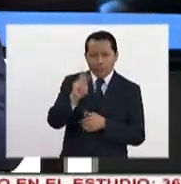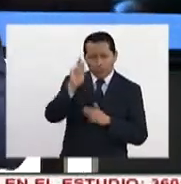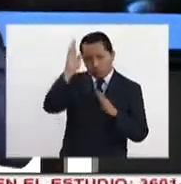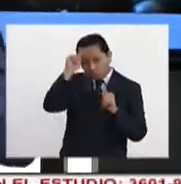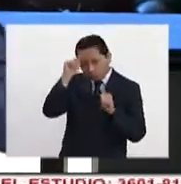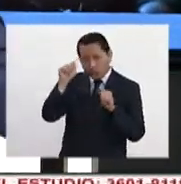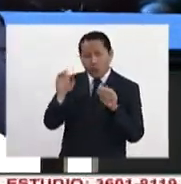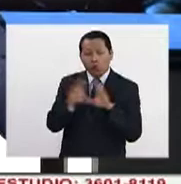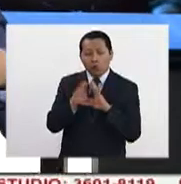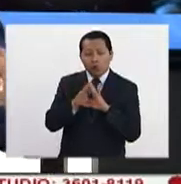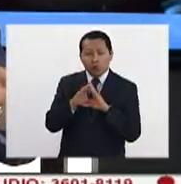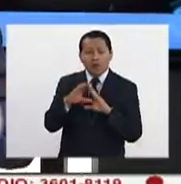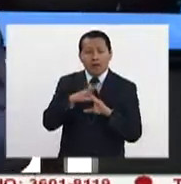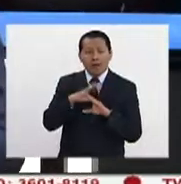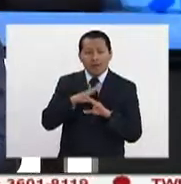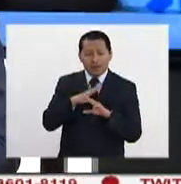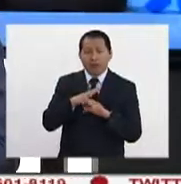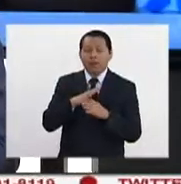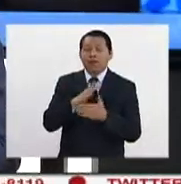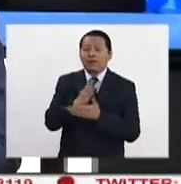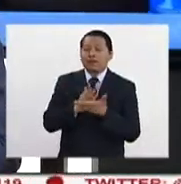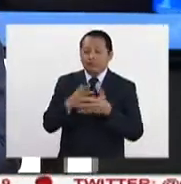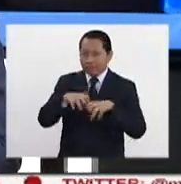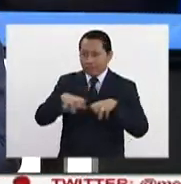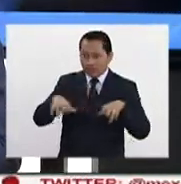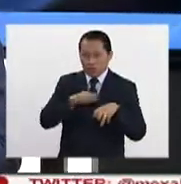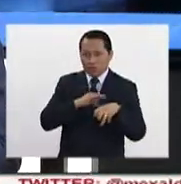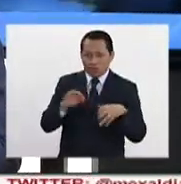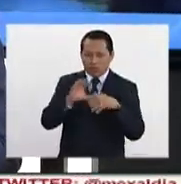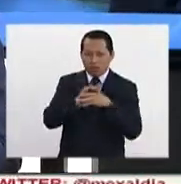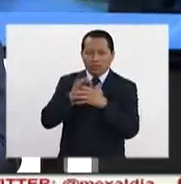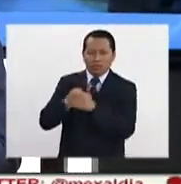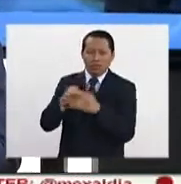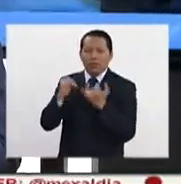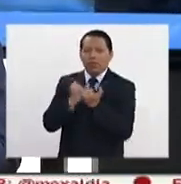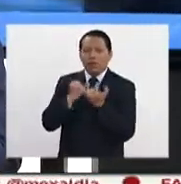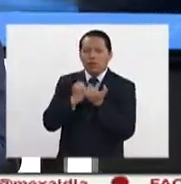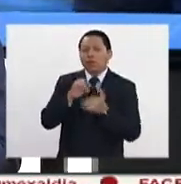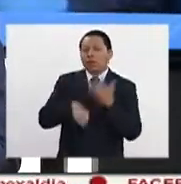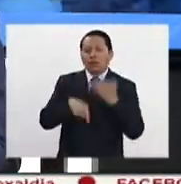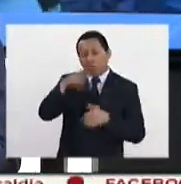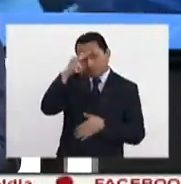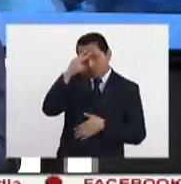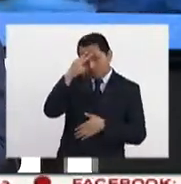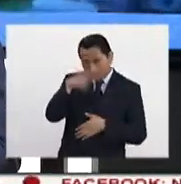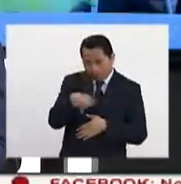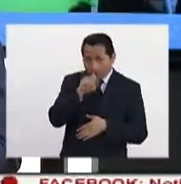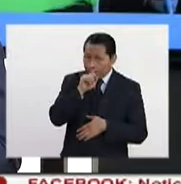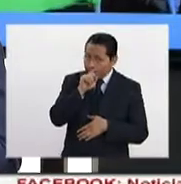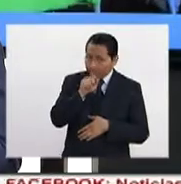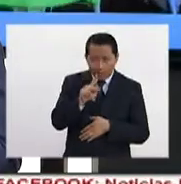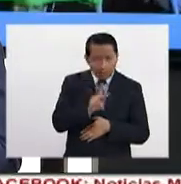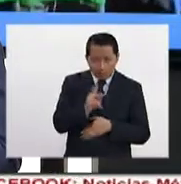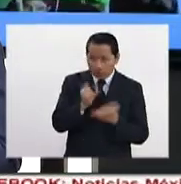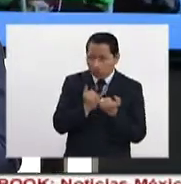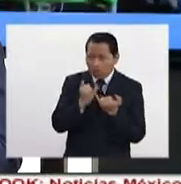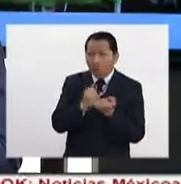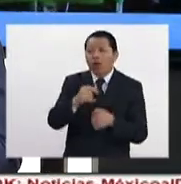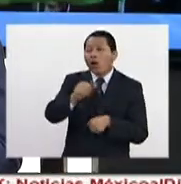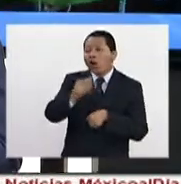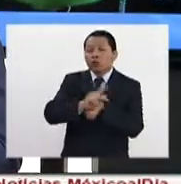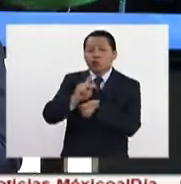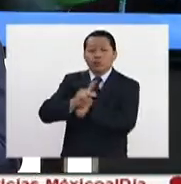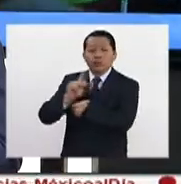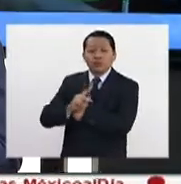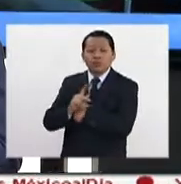partir de una división que satisfaga ambas partes. Es la misma posición que comparte México, es la posición que comparten otros países.